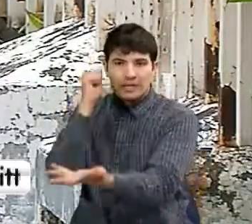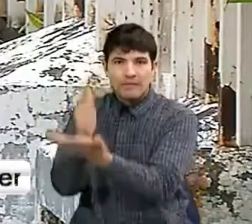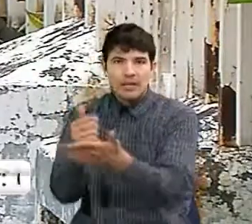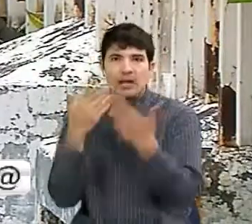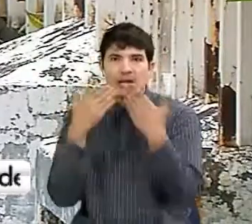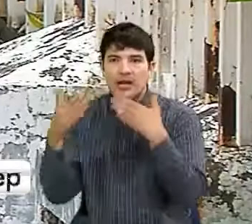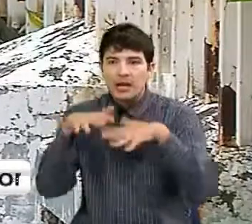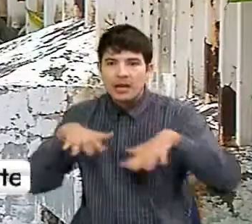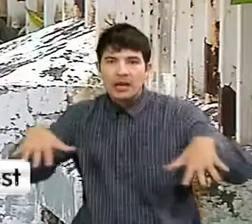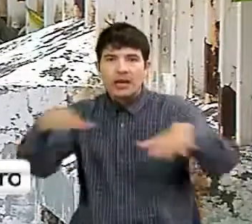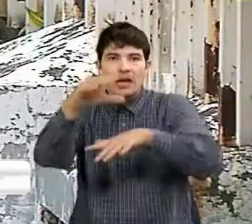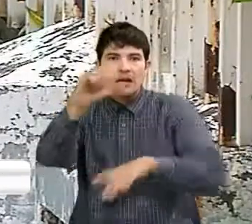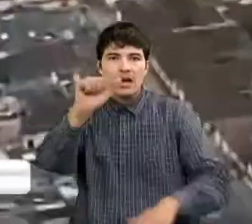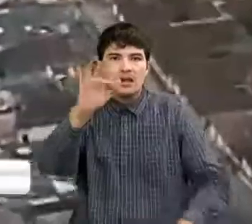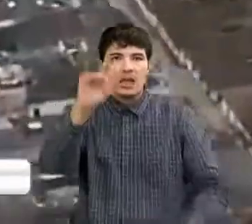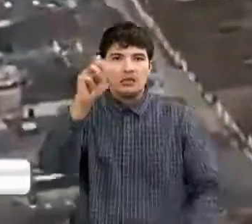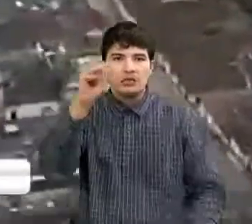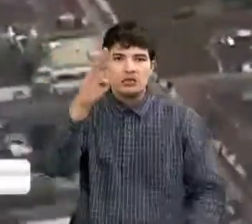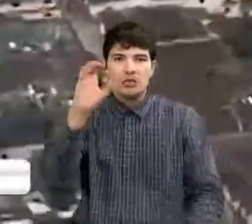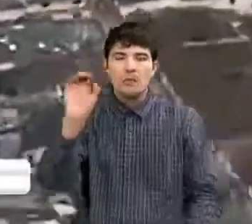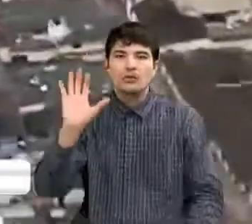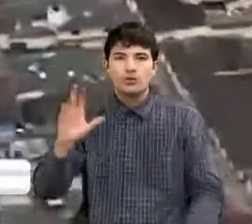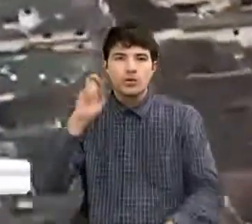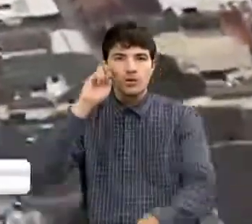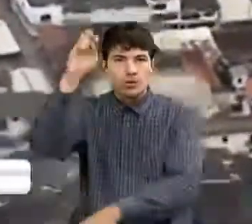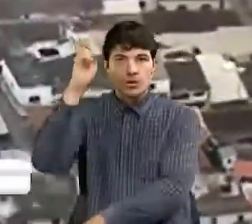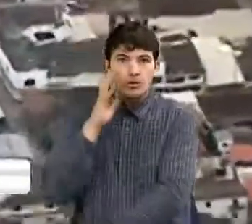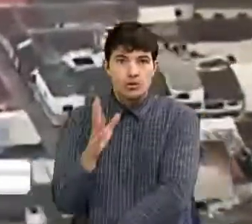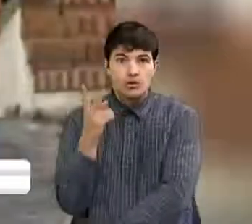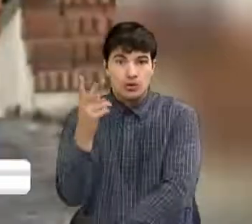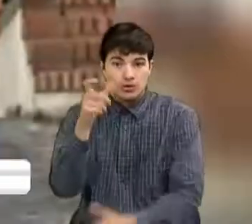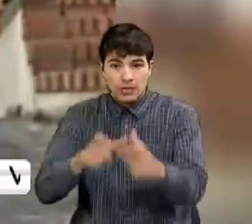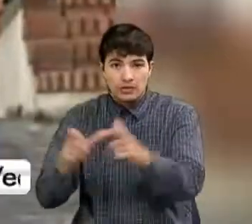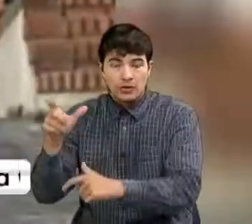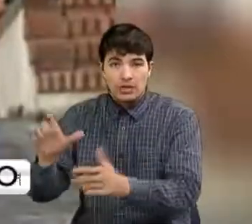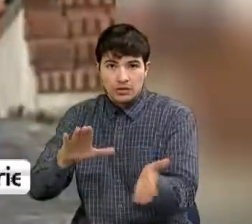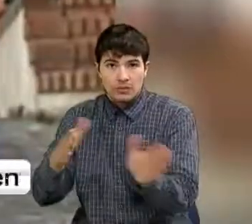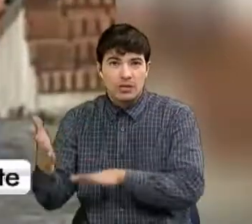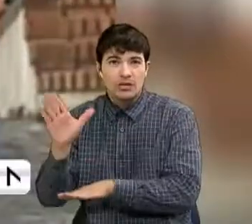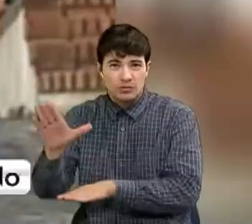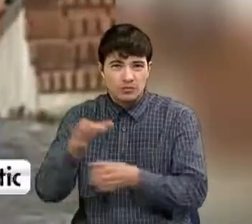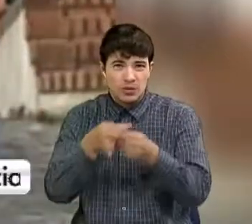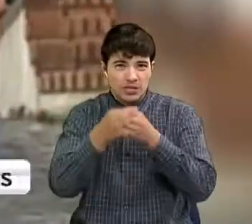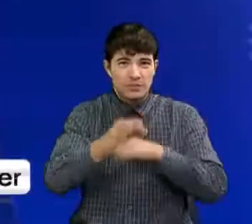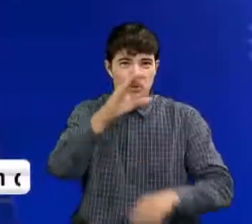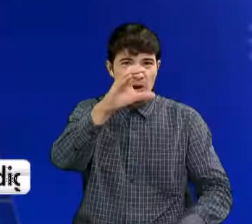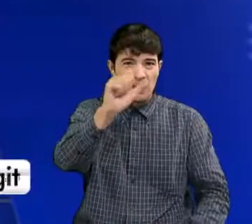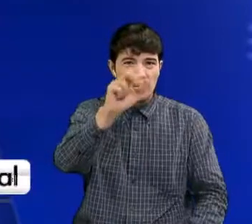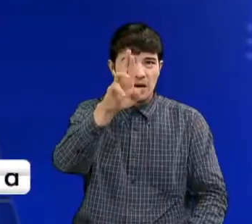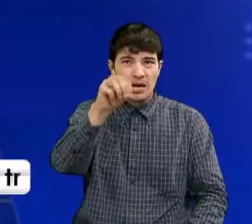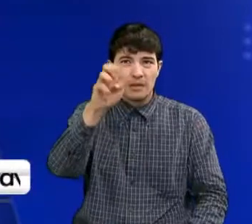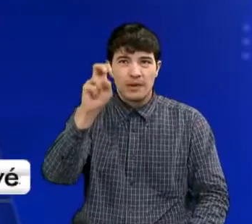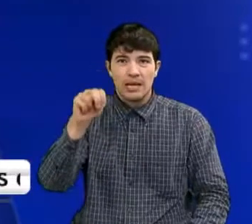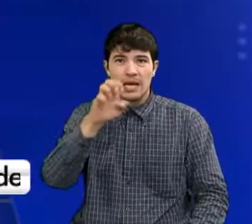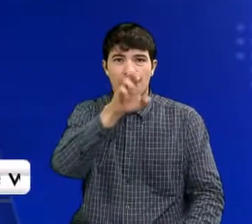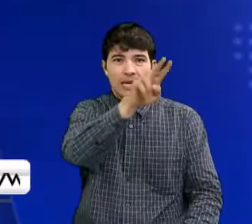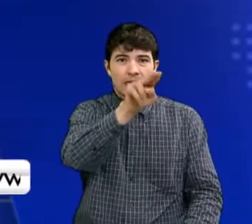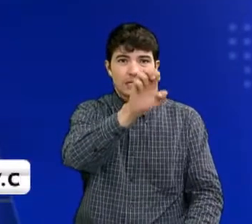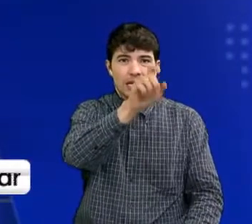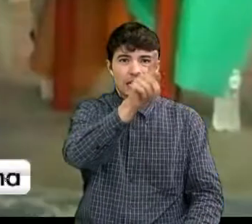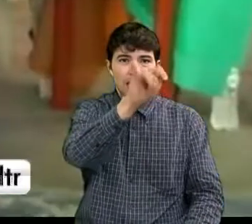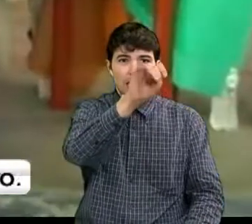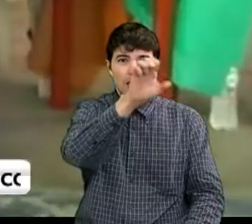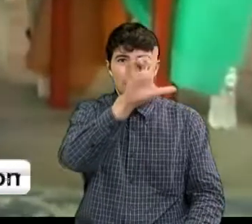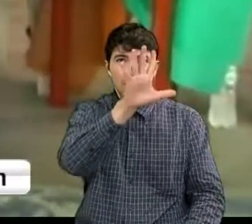catatumbo en norte de santander de las dos personas asesinadas en el municipio de el carmen en norte de santander ezequiel rangel era líder de